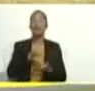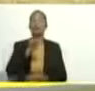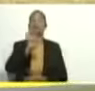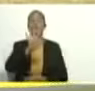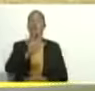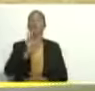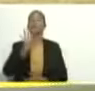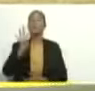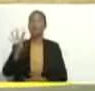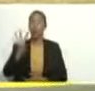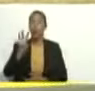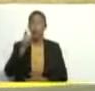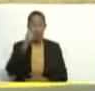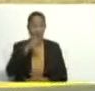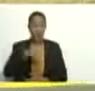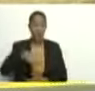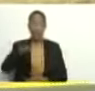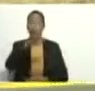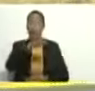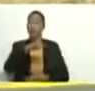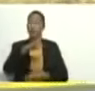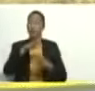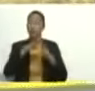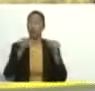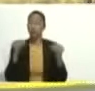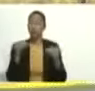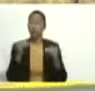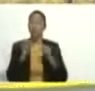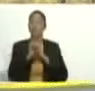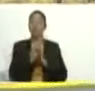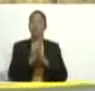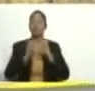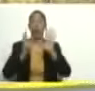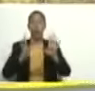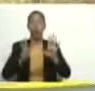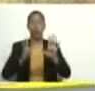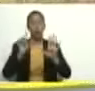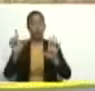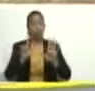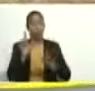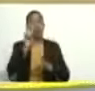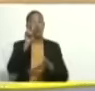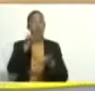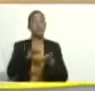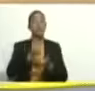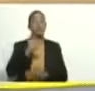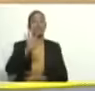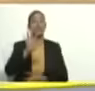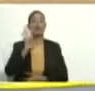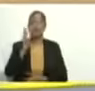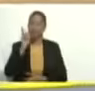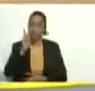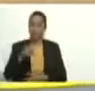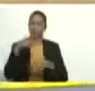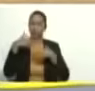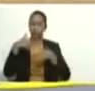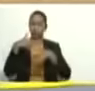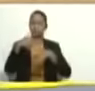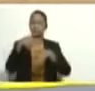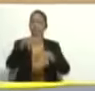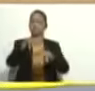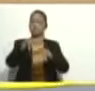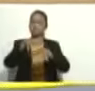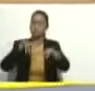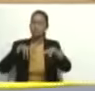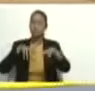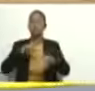y este pueblo en las calles, ese 28 de julio 2054... salga a celebrar por todo lo alto los